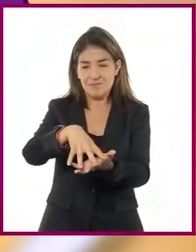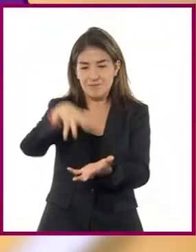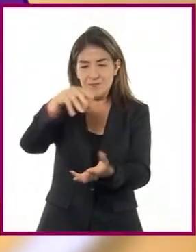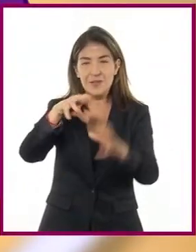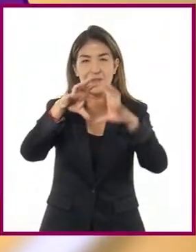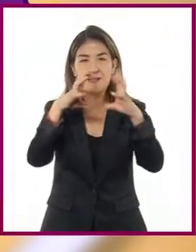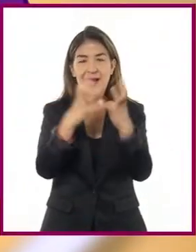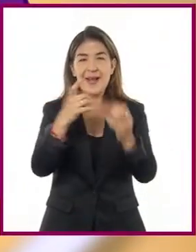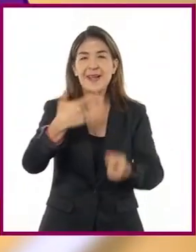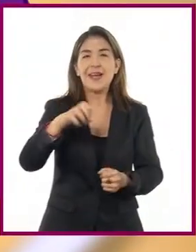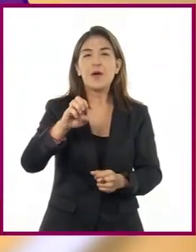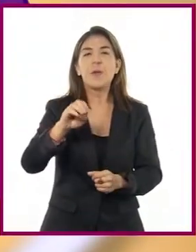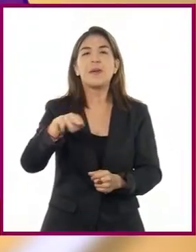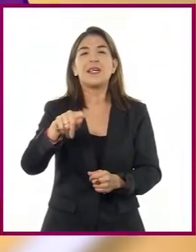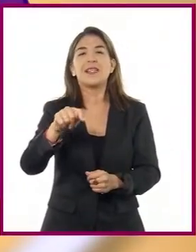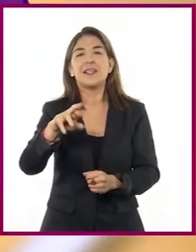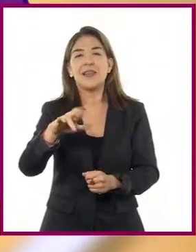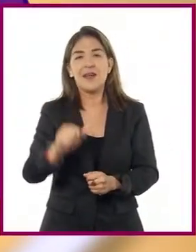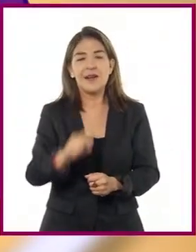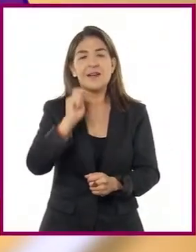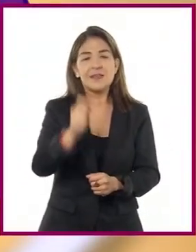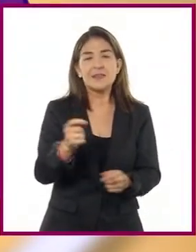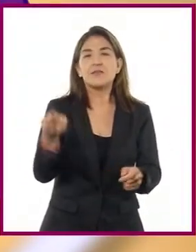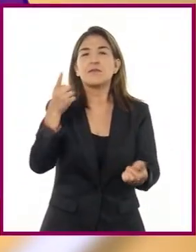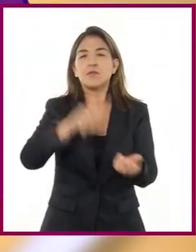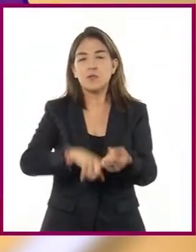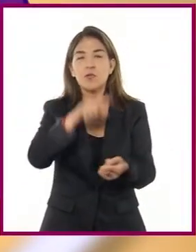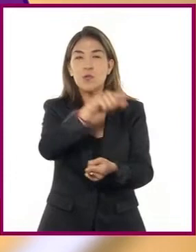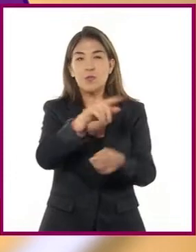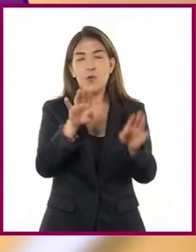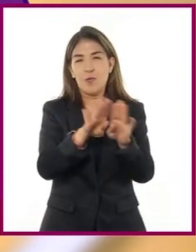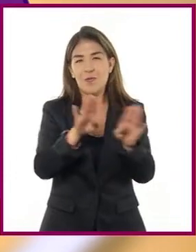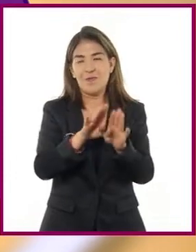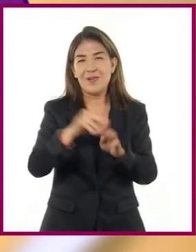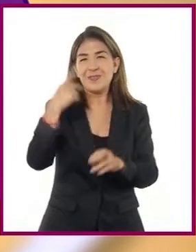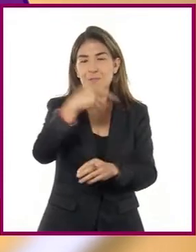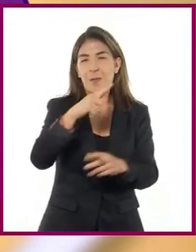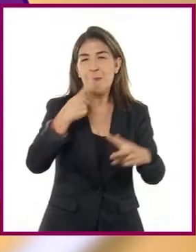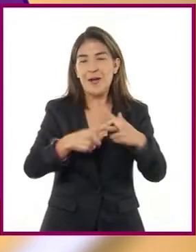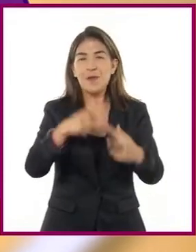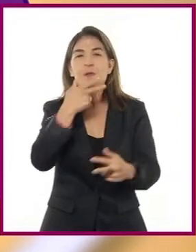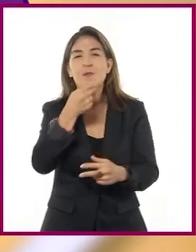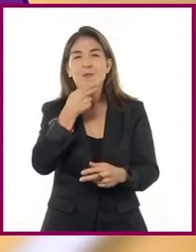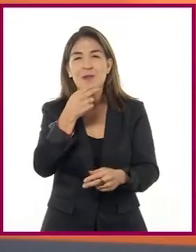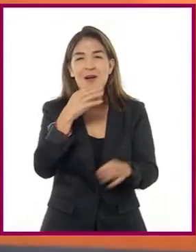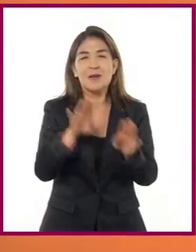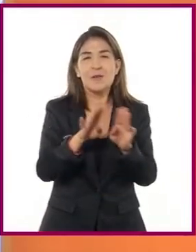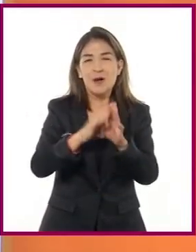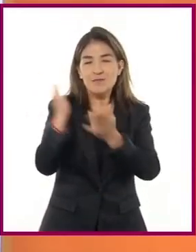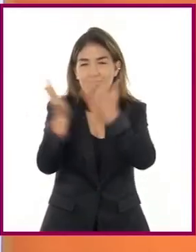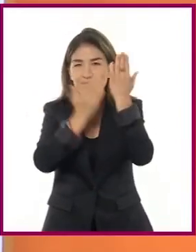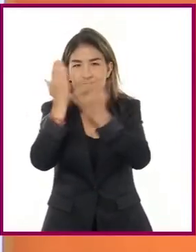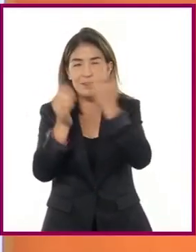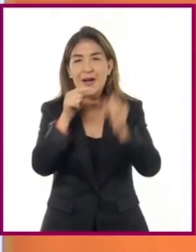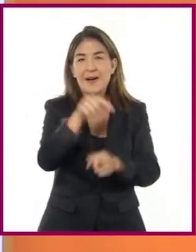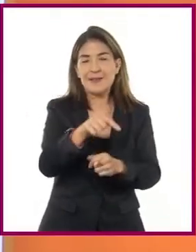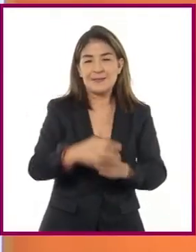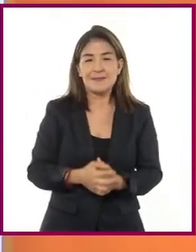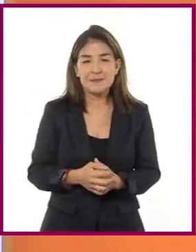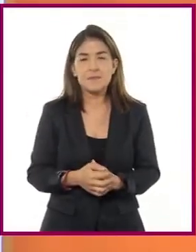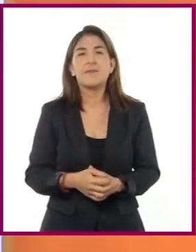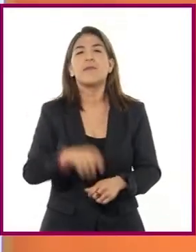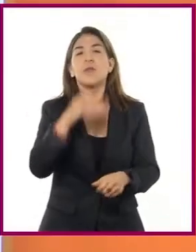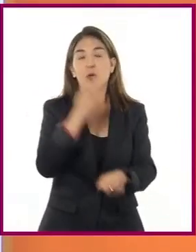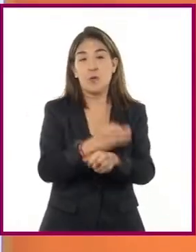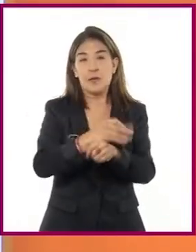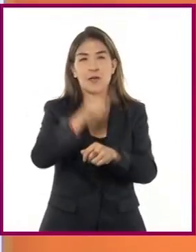este tema es reconocer las aportaciones del matemático Euclides a las matemáticas. En esta sesión conocerán a